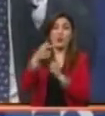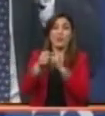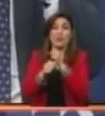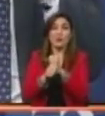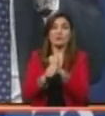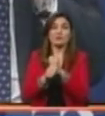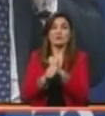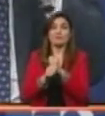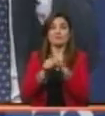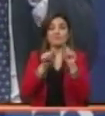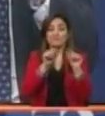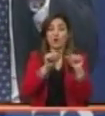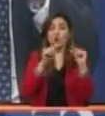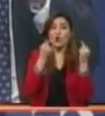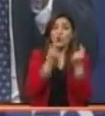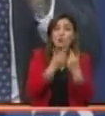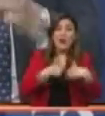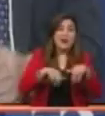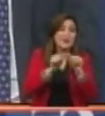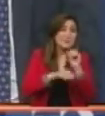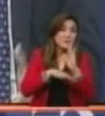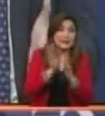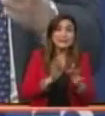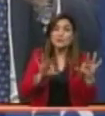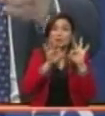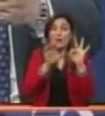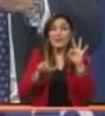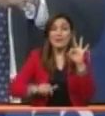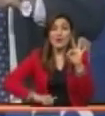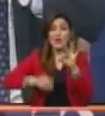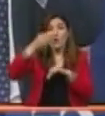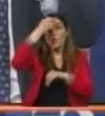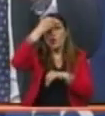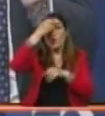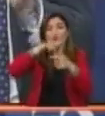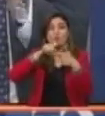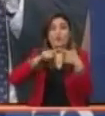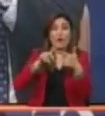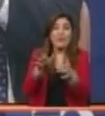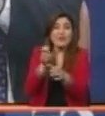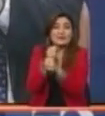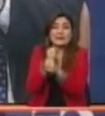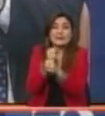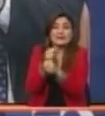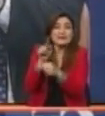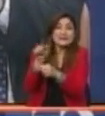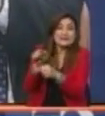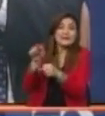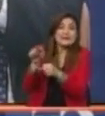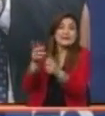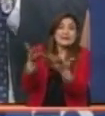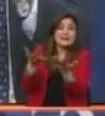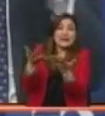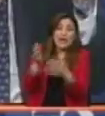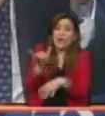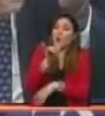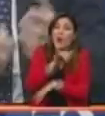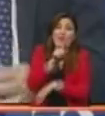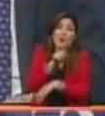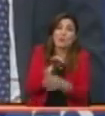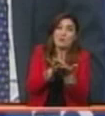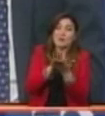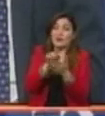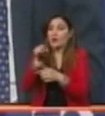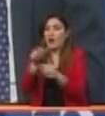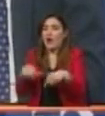separar cuáles son de las áreas prioritarias, que salud, educación, seguridad, donde no podríamos estar dándole el mismo tratamiento que